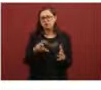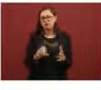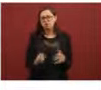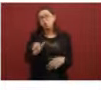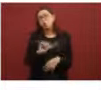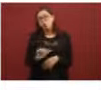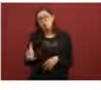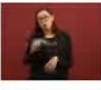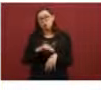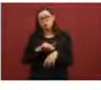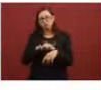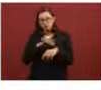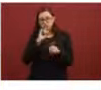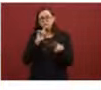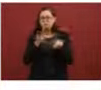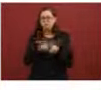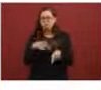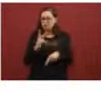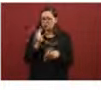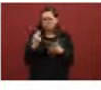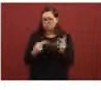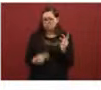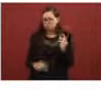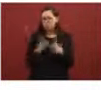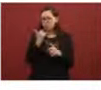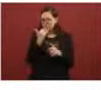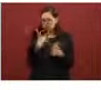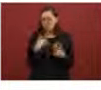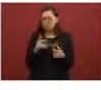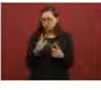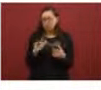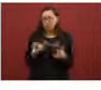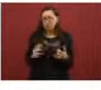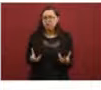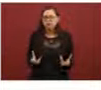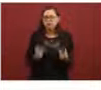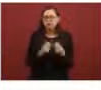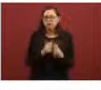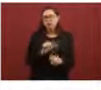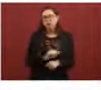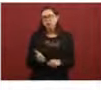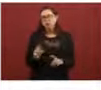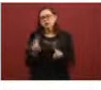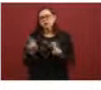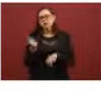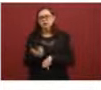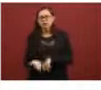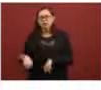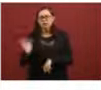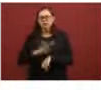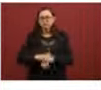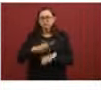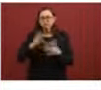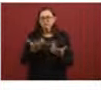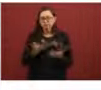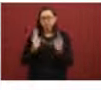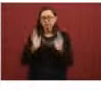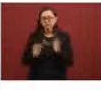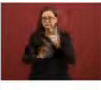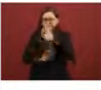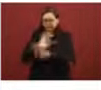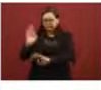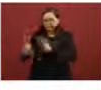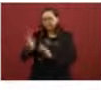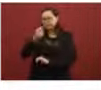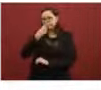En la interacción de esta comunidad y las acciones de administración y finanza, se lograron esquemas terapéuticos